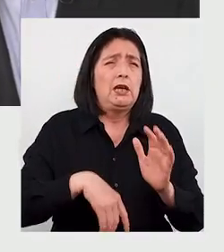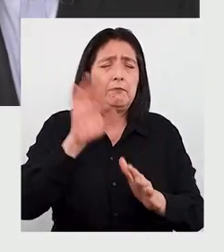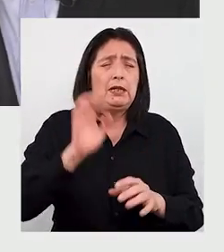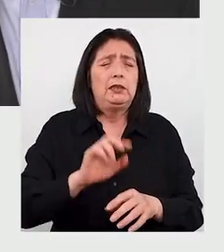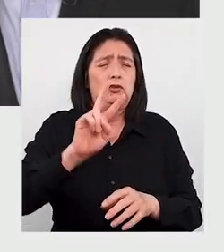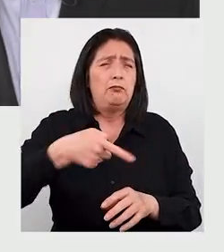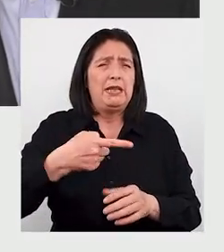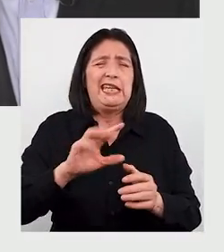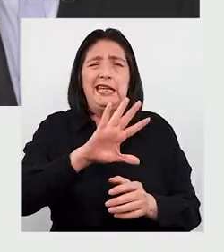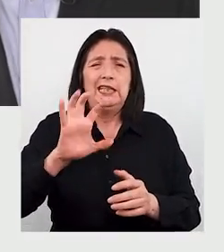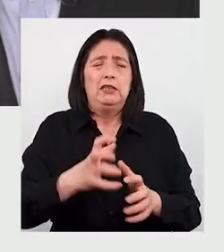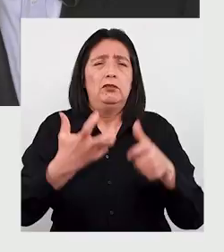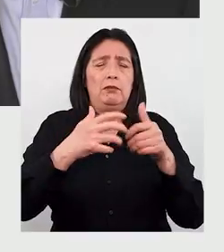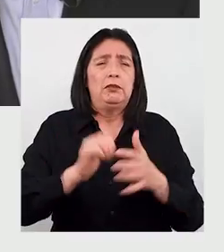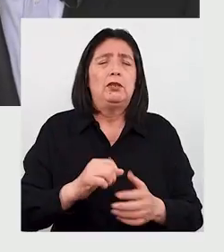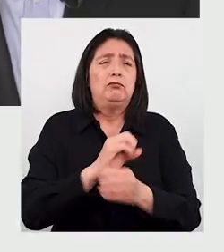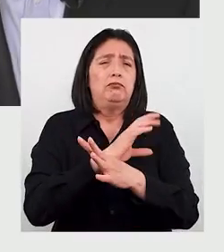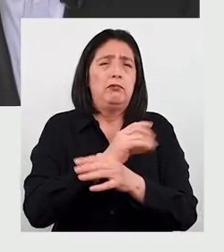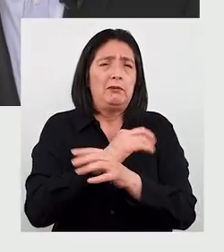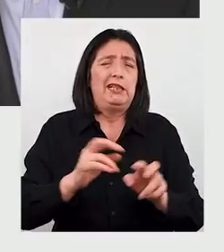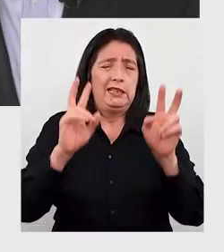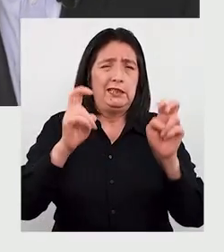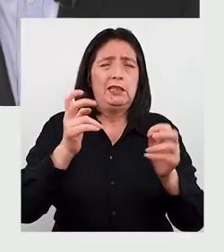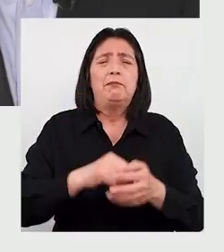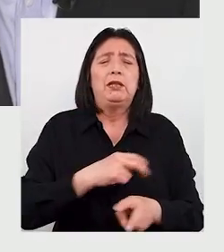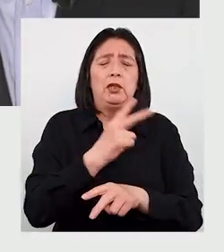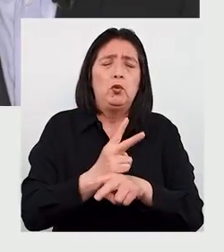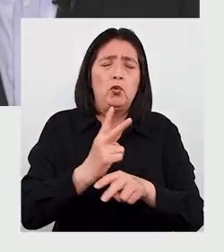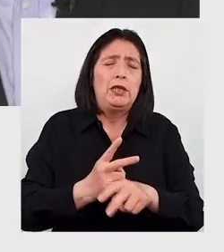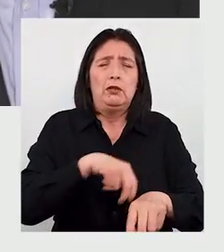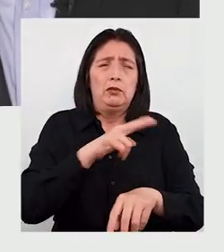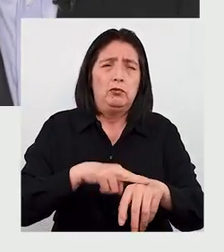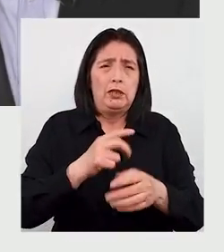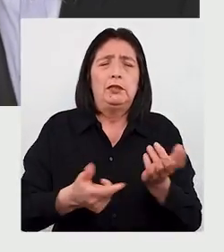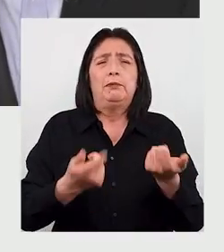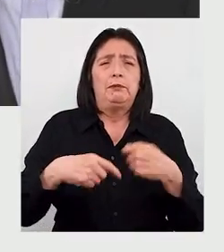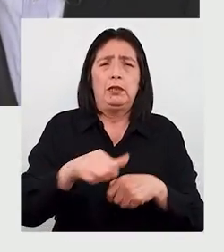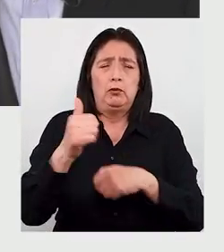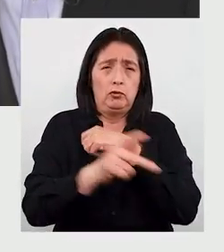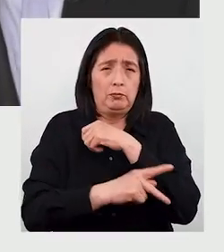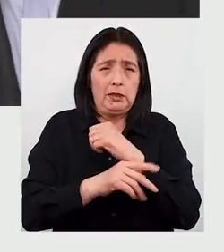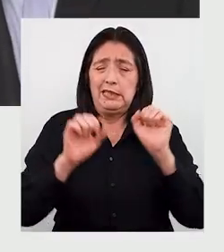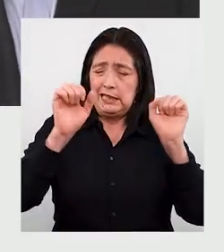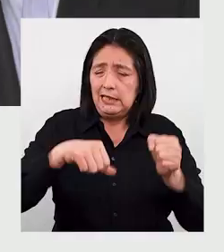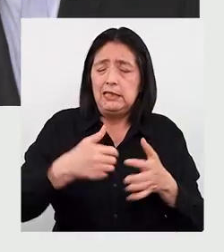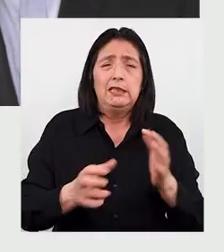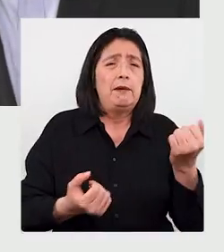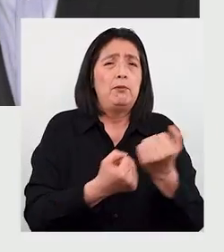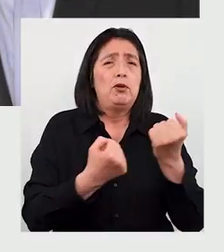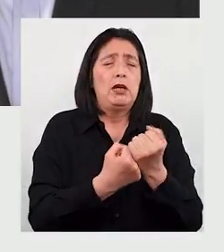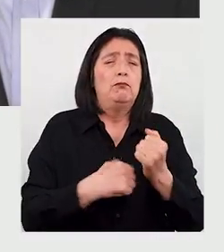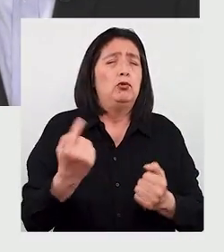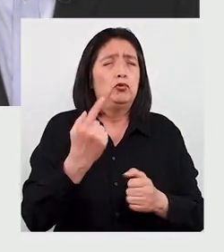de 2.500 empresarios en los webinars sobre sostenibilidad empresarial exportadora. De esta manera, contribuimos